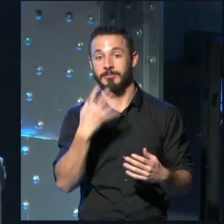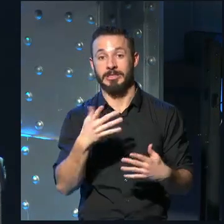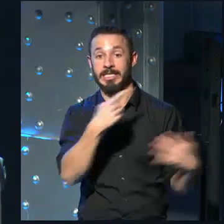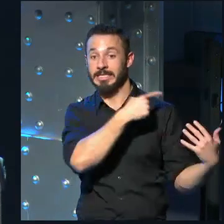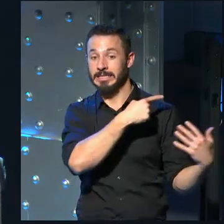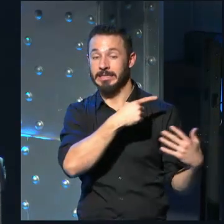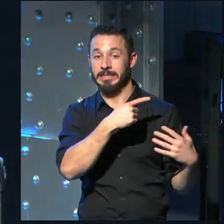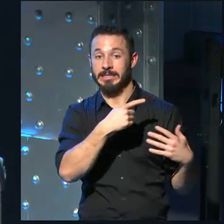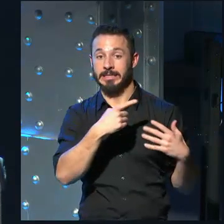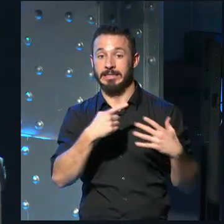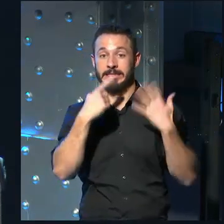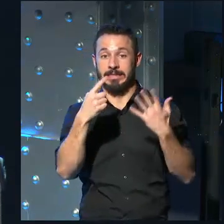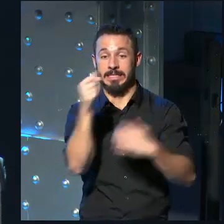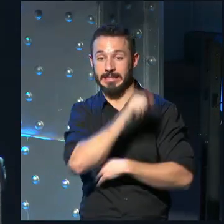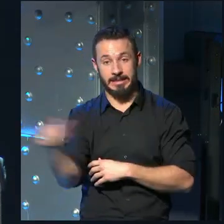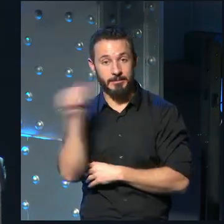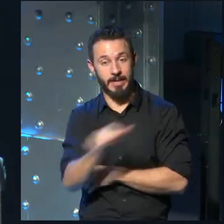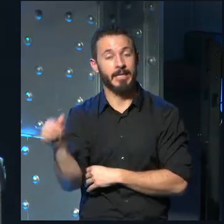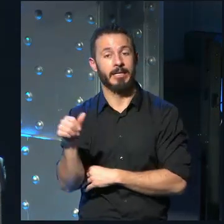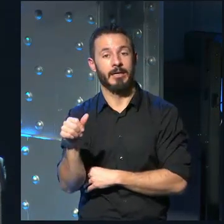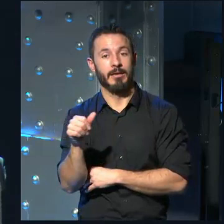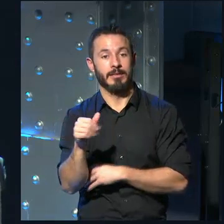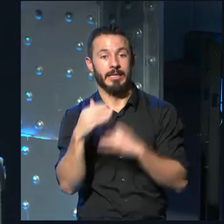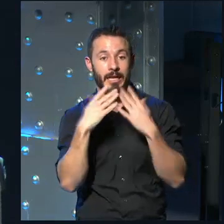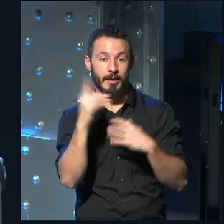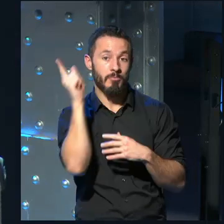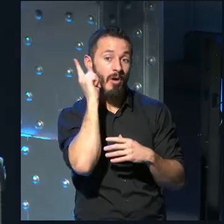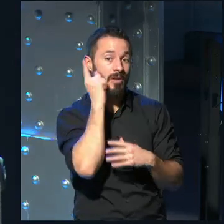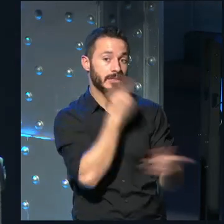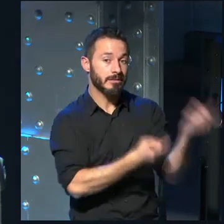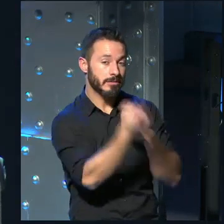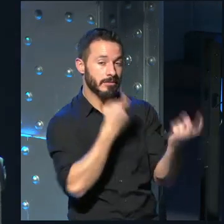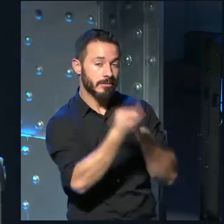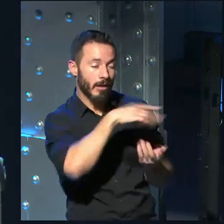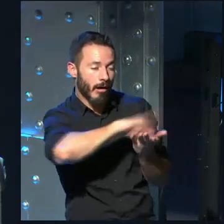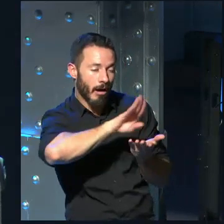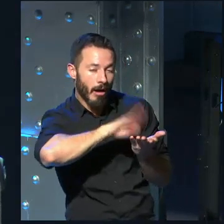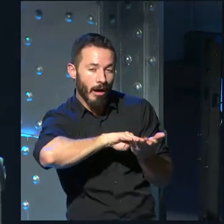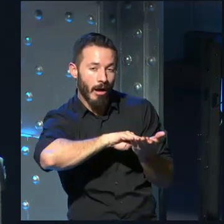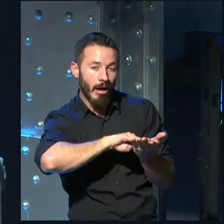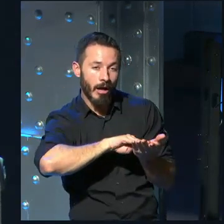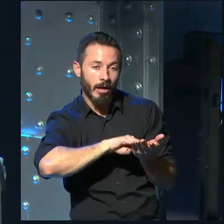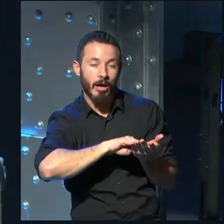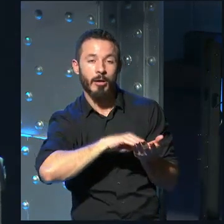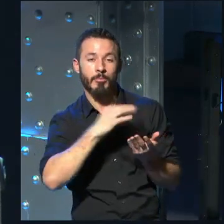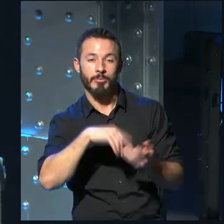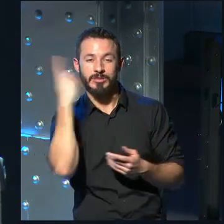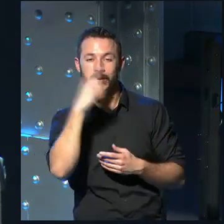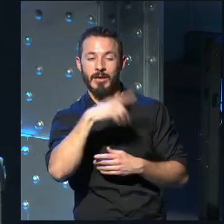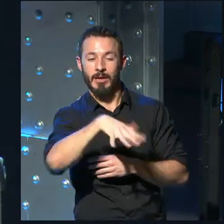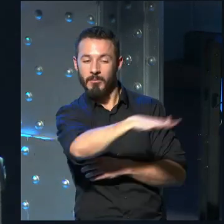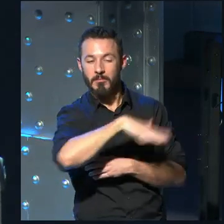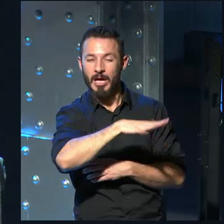conseguimos también, mediante la captura de información de señal de los móviles, poder caracterizar cómo eran los 73 barrios